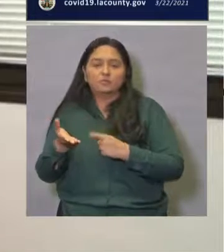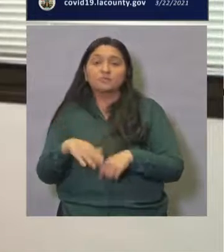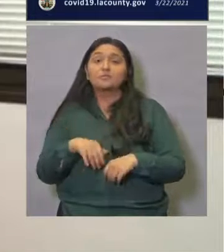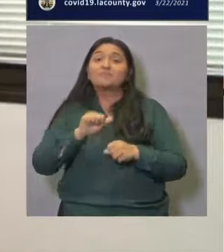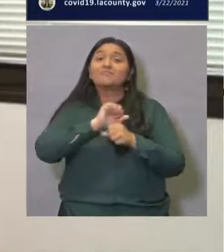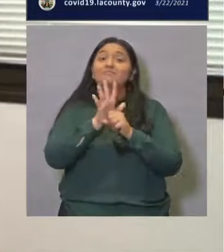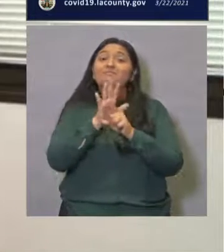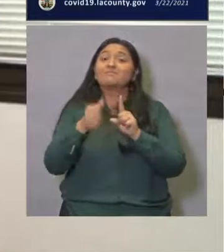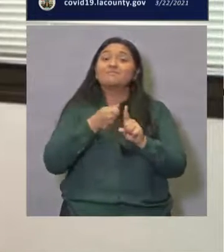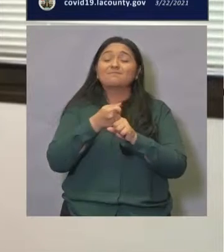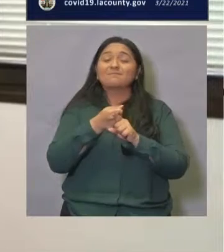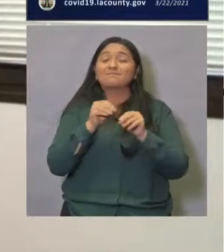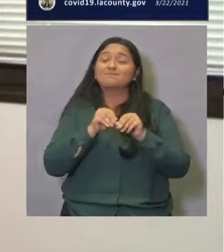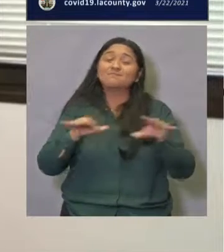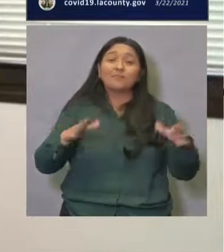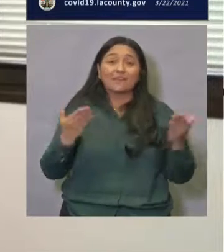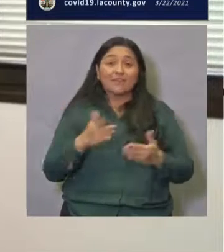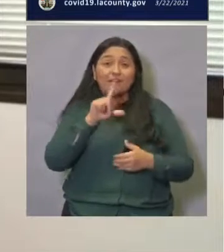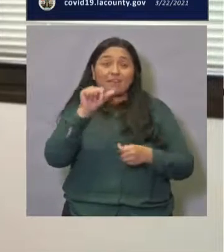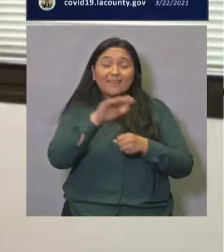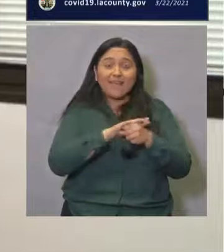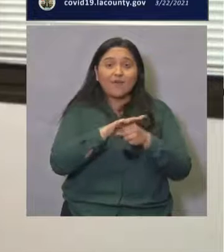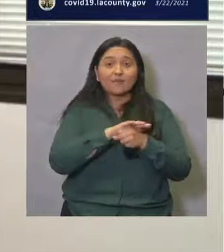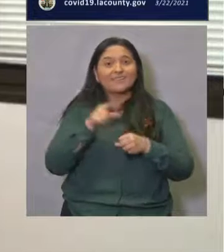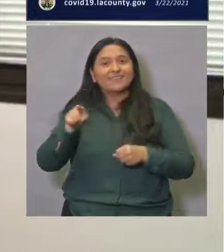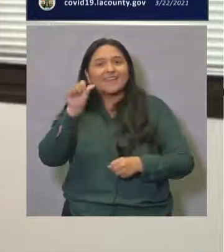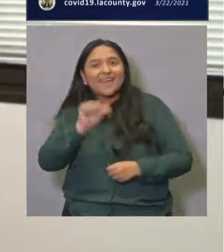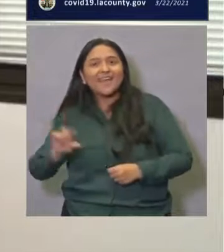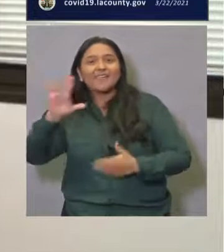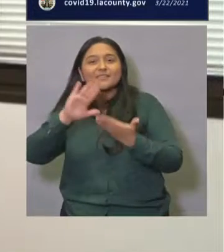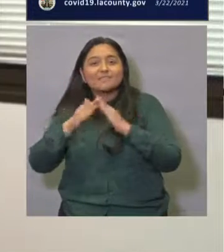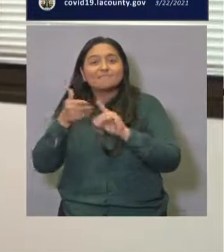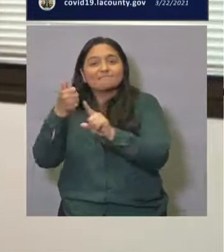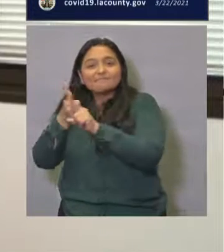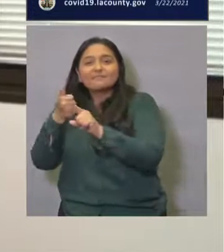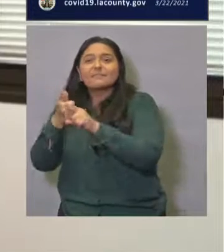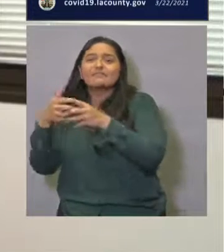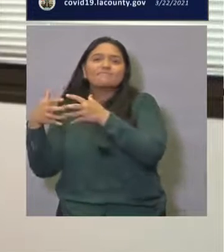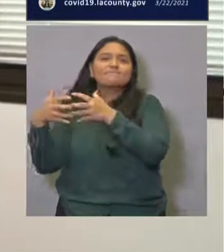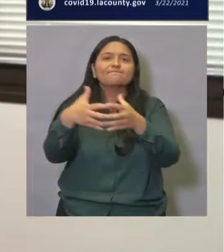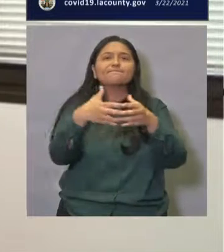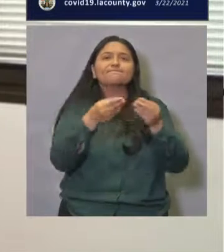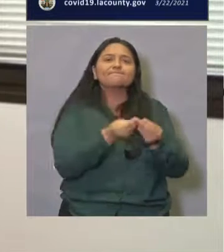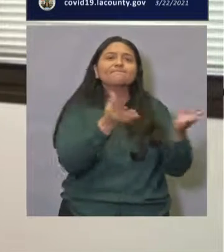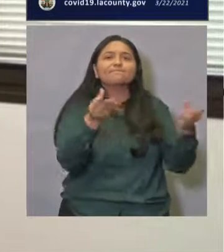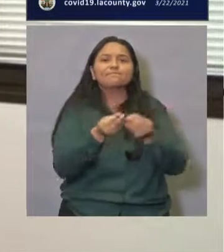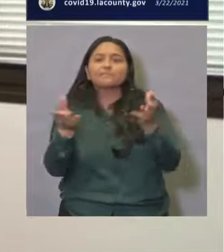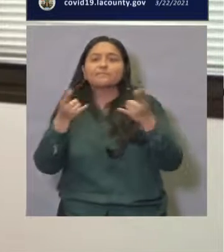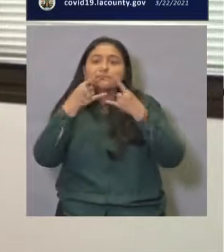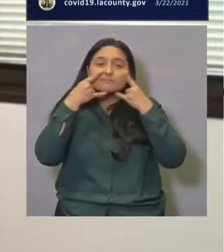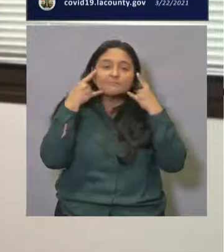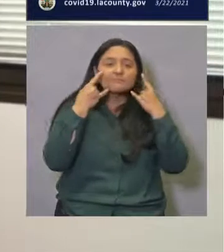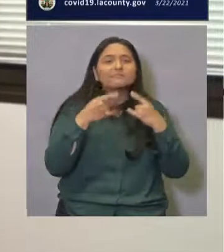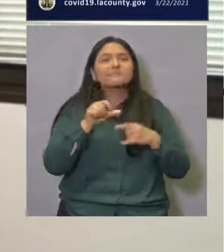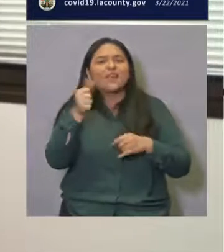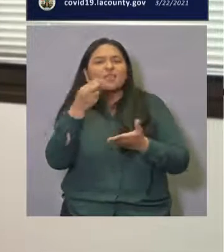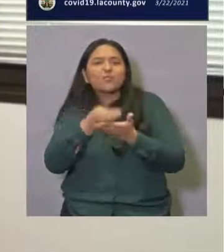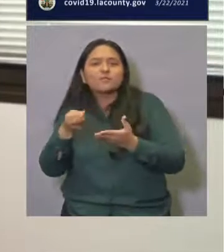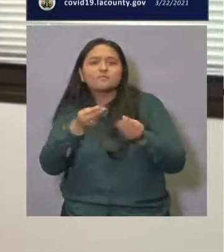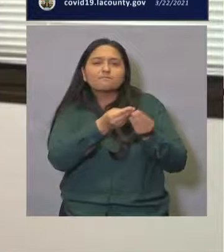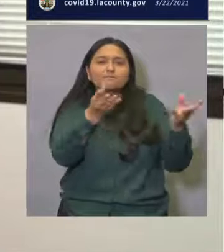devastar nuestro condado, fue la comunidad asiática que se movilizó para entregar mascarillas y otros recursos a